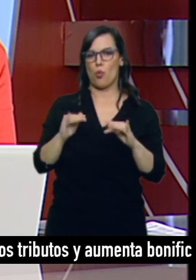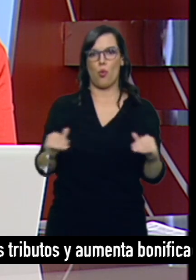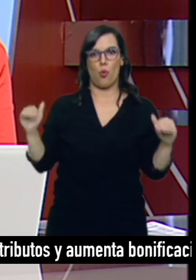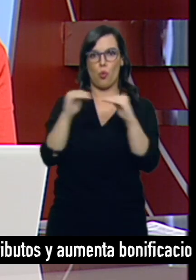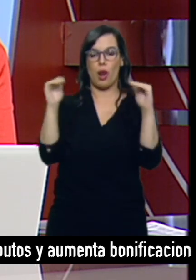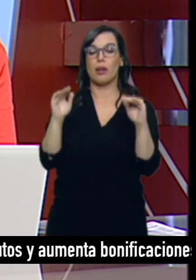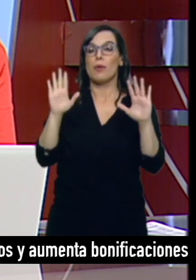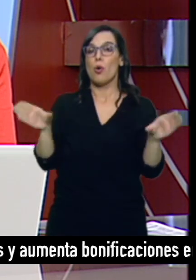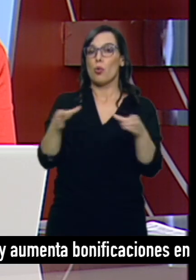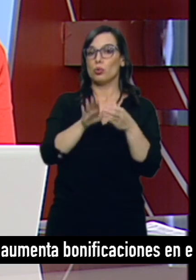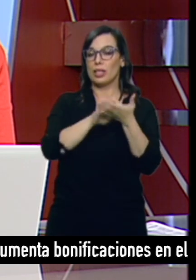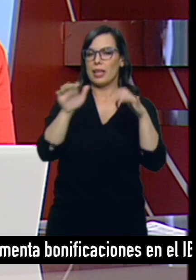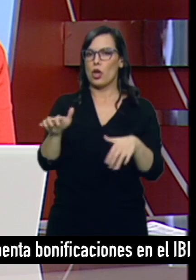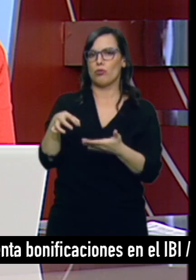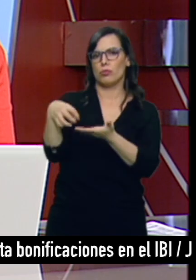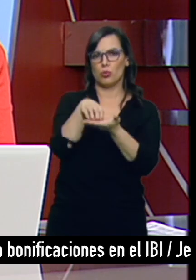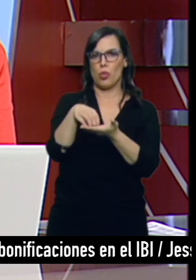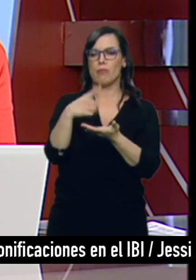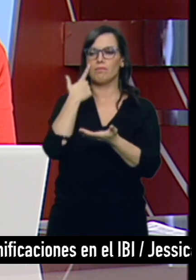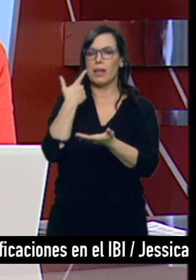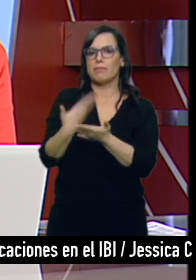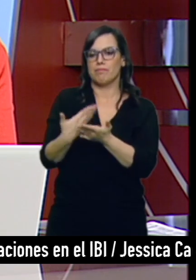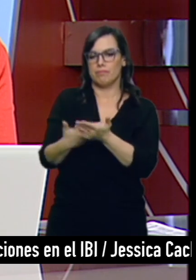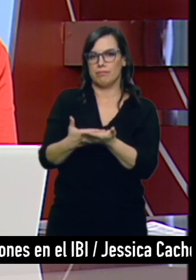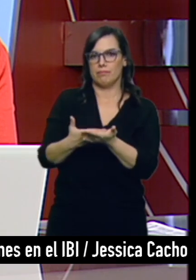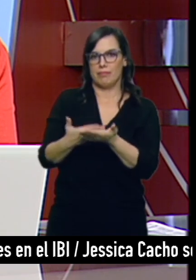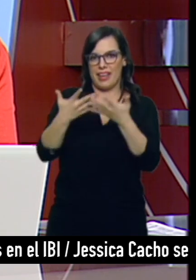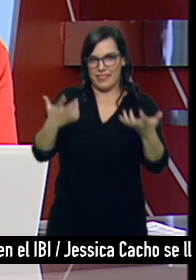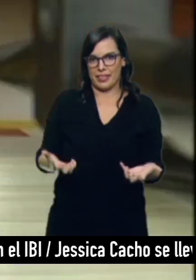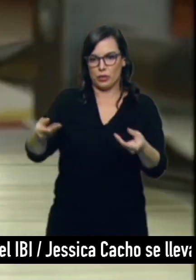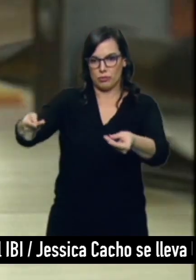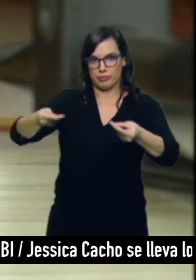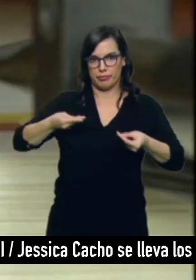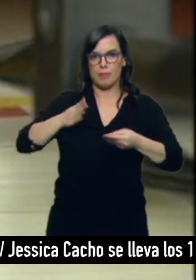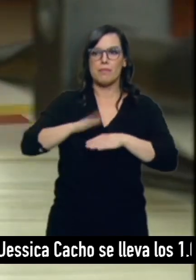duda, esperan a tener las cifras del reparto por escrito.